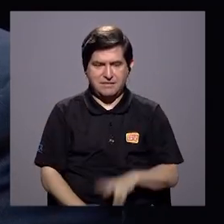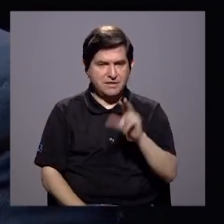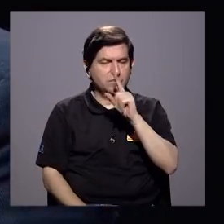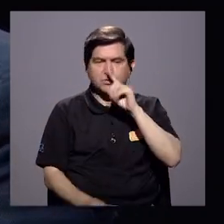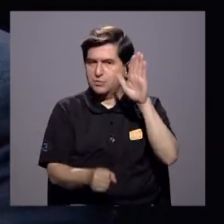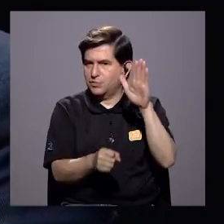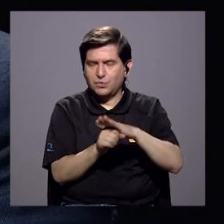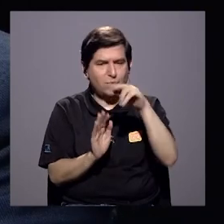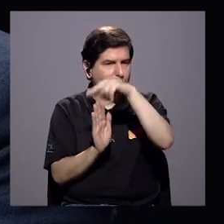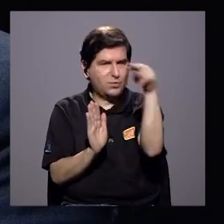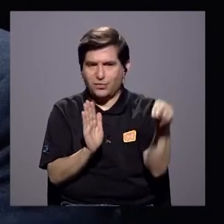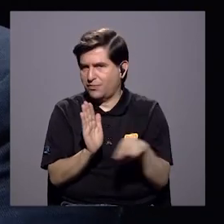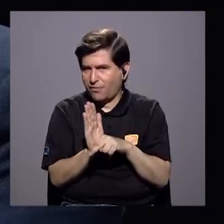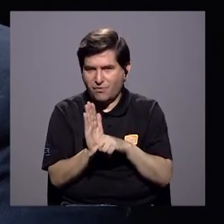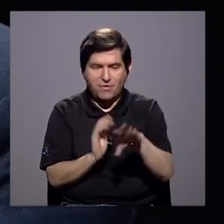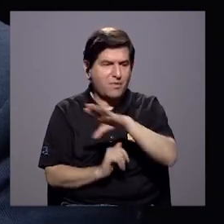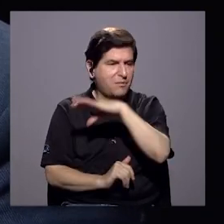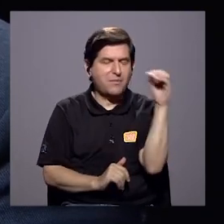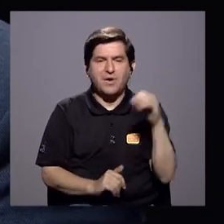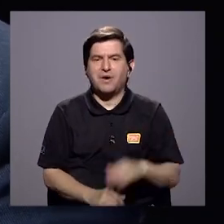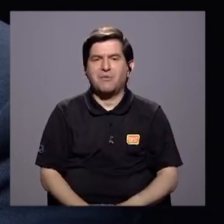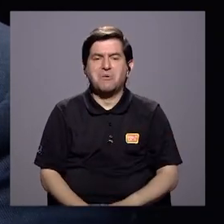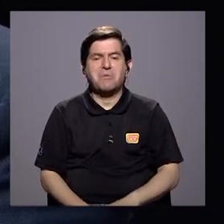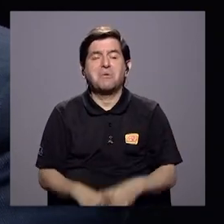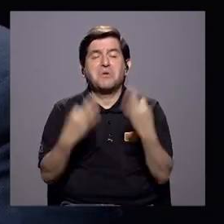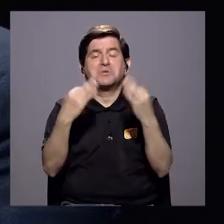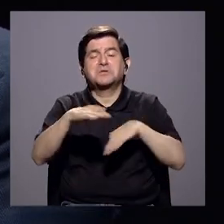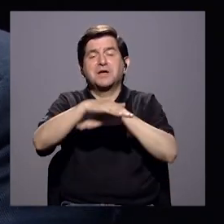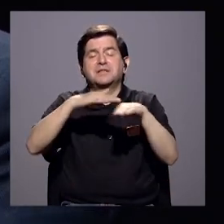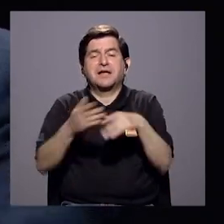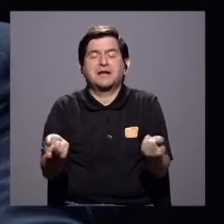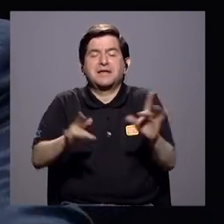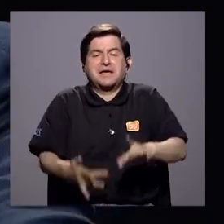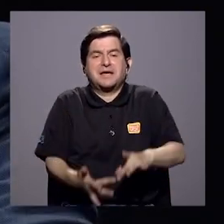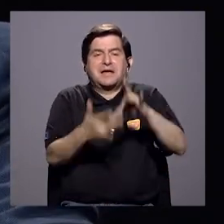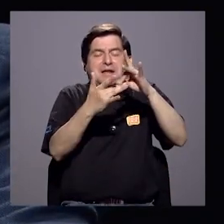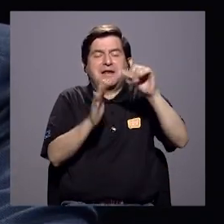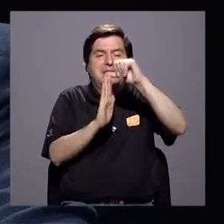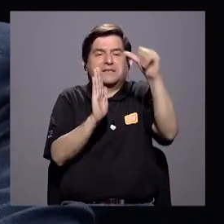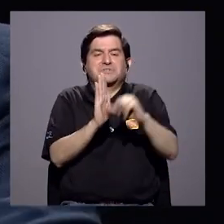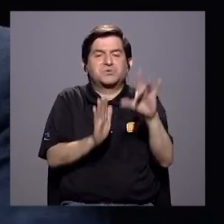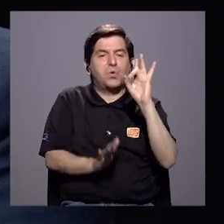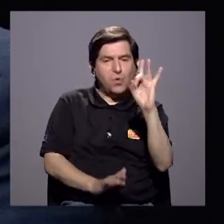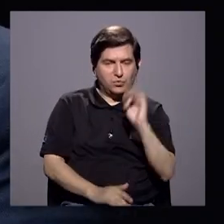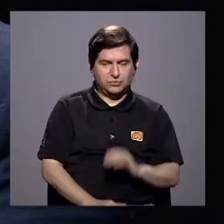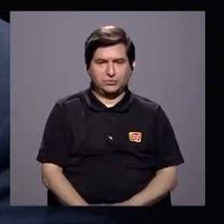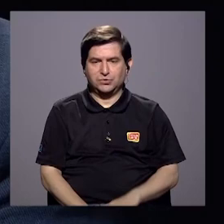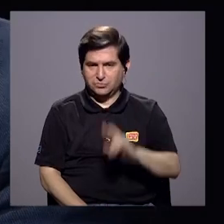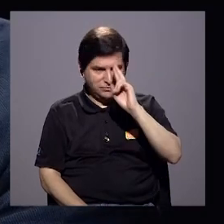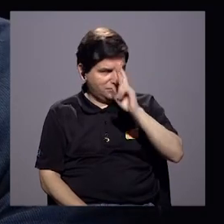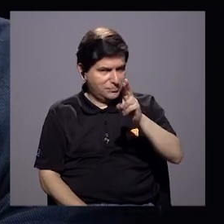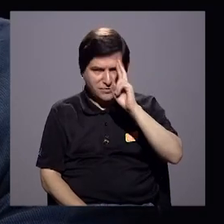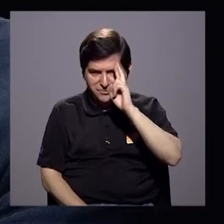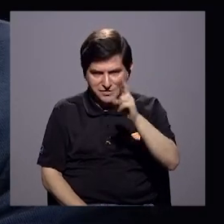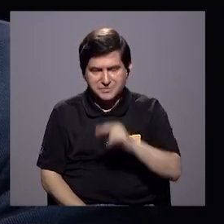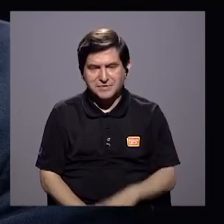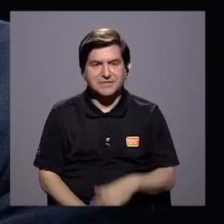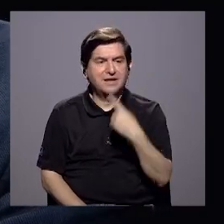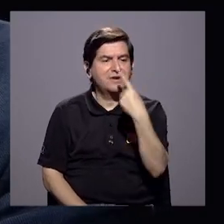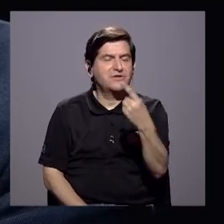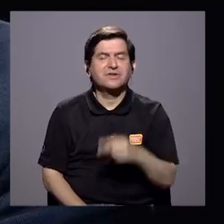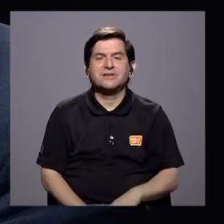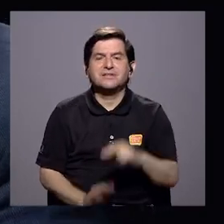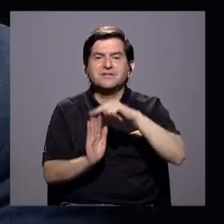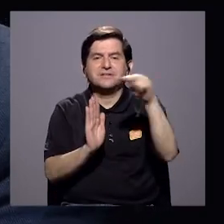están cumpliendo la normativa o que se están tratando de basar en la excepción que no tenían el artículo 8 y no respetan lo que